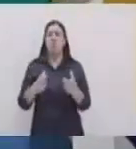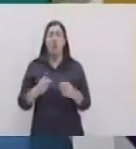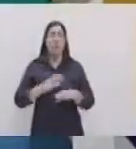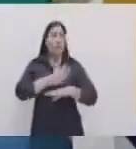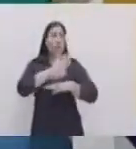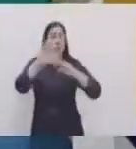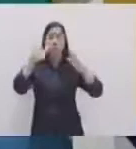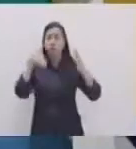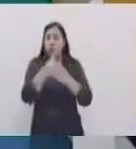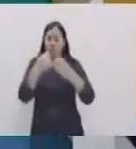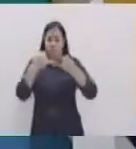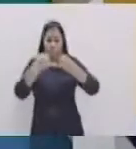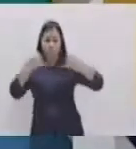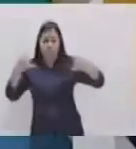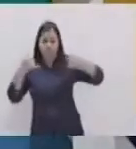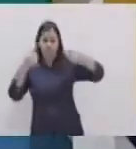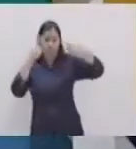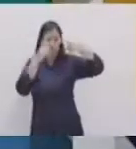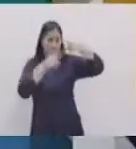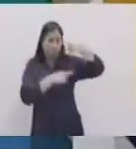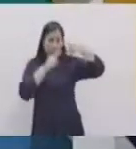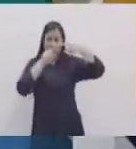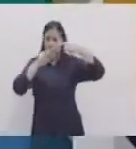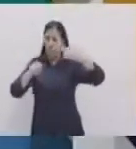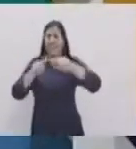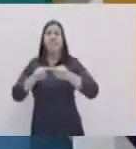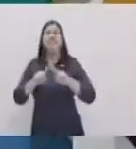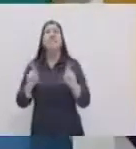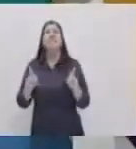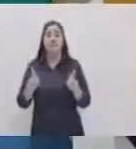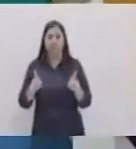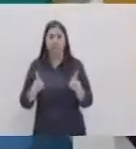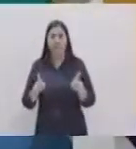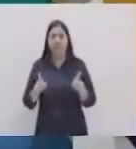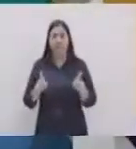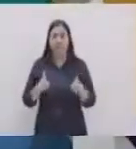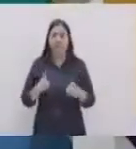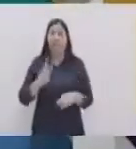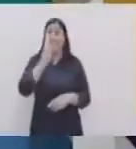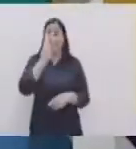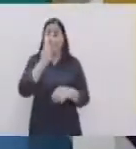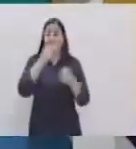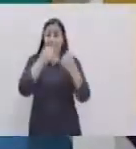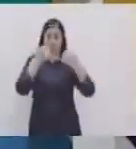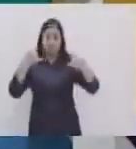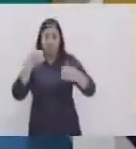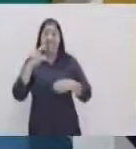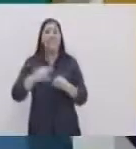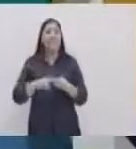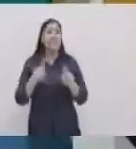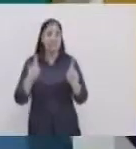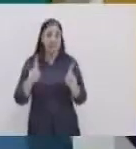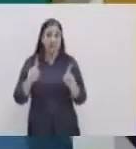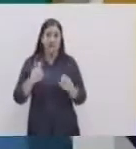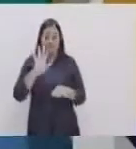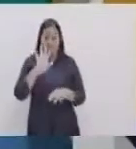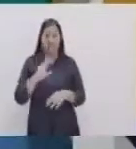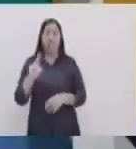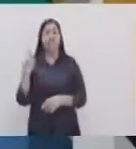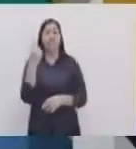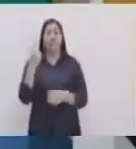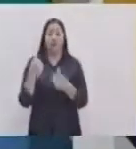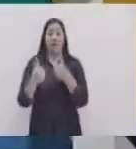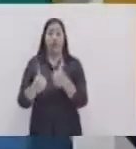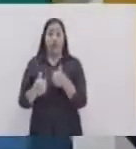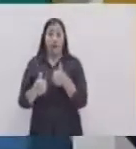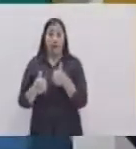tenga todos los lados diferentes. ¿Qué vamos a hacer? Vamos a dibujar tres segmentos diferentes. Entonces, aquí tengo el primero, lo voy a llamar